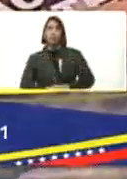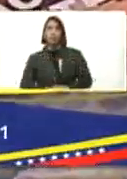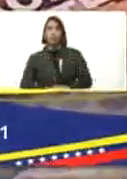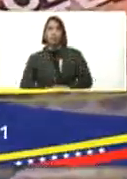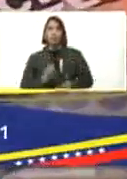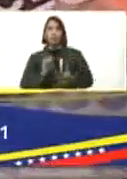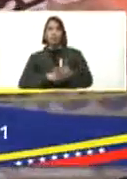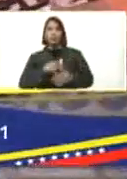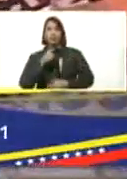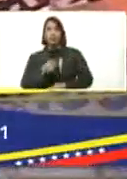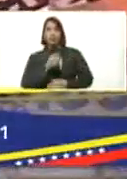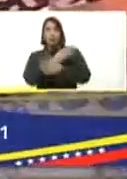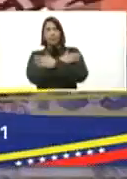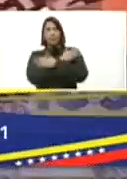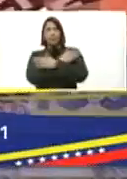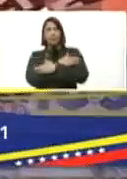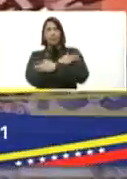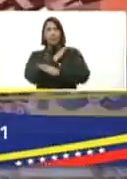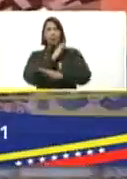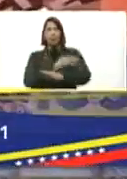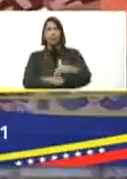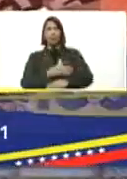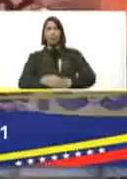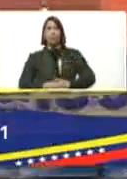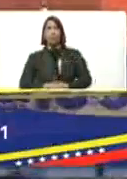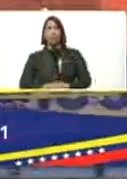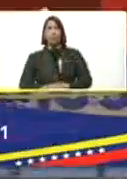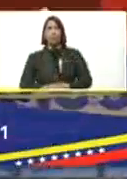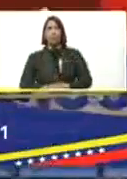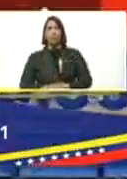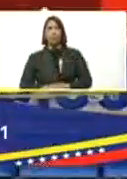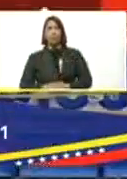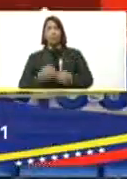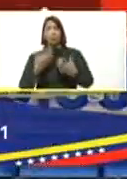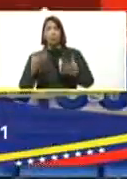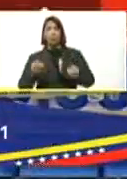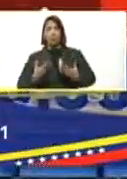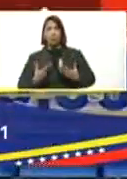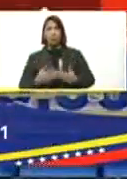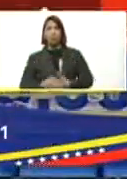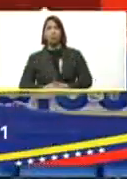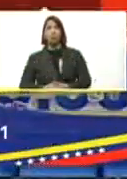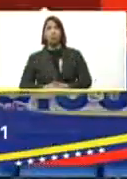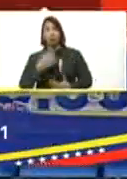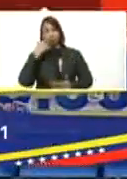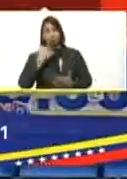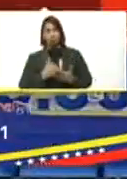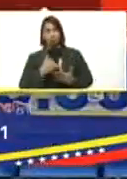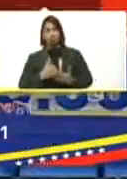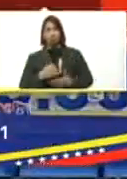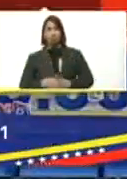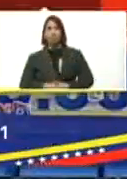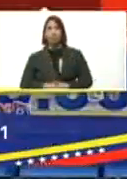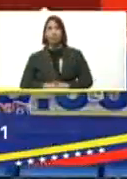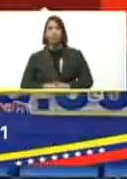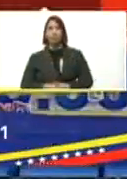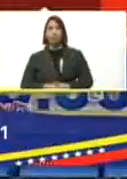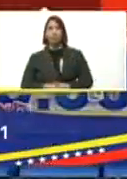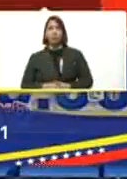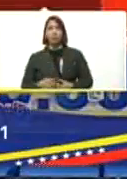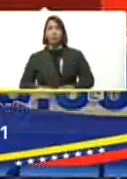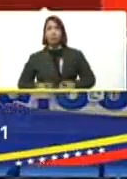ti. Abrazos fuertes. Buen regalo. Vamos a ver si... si se lo